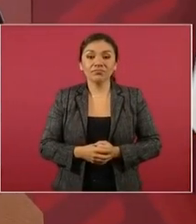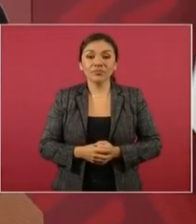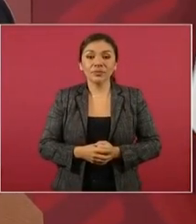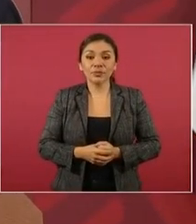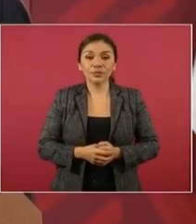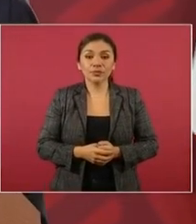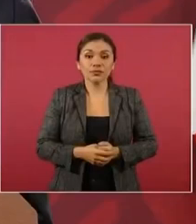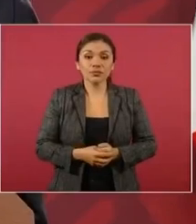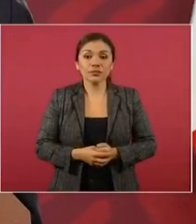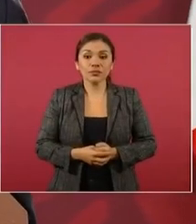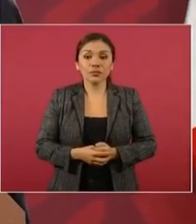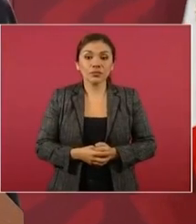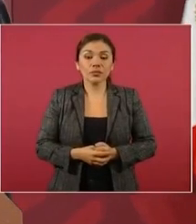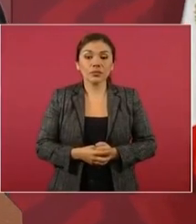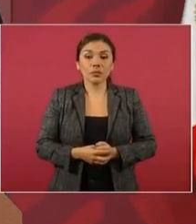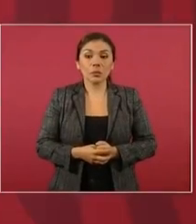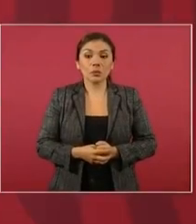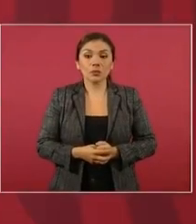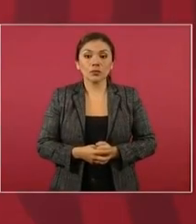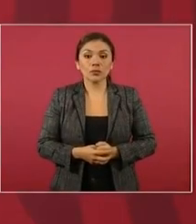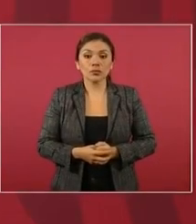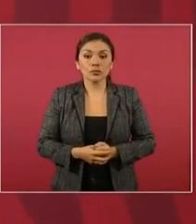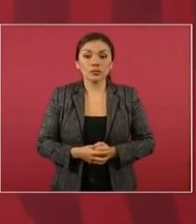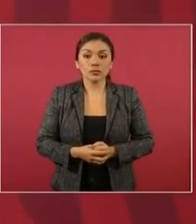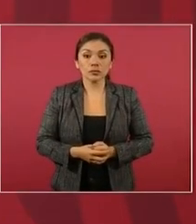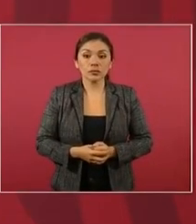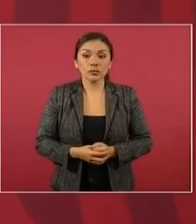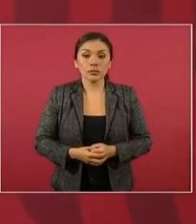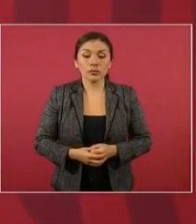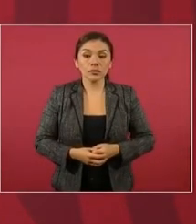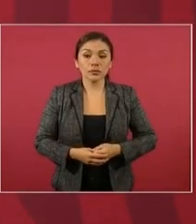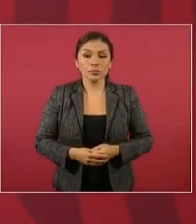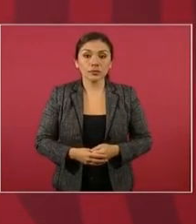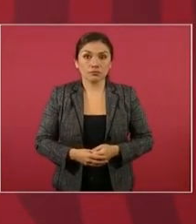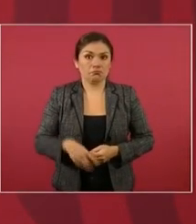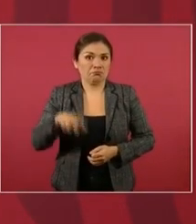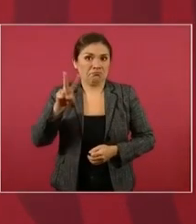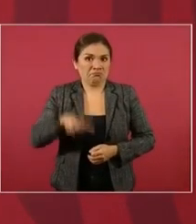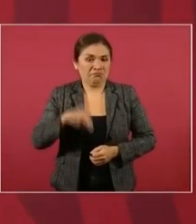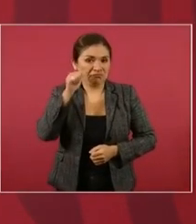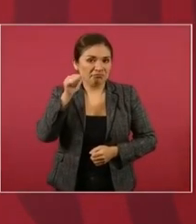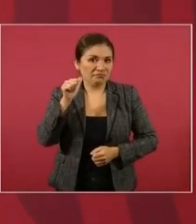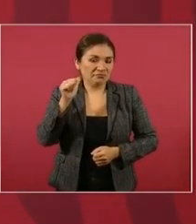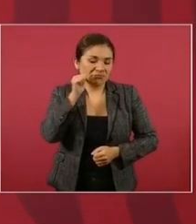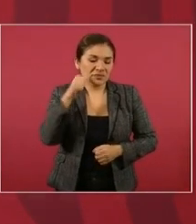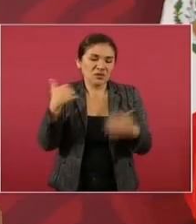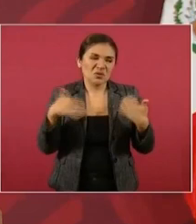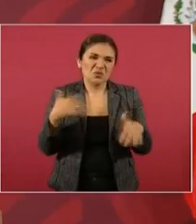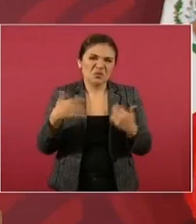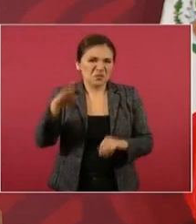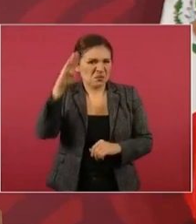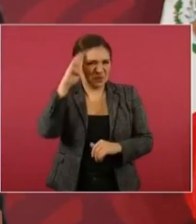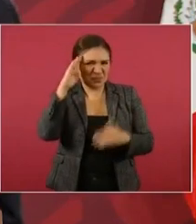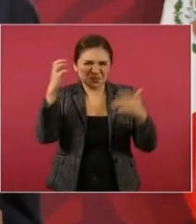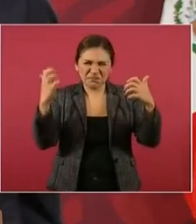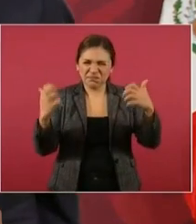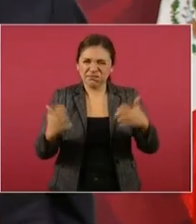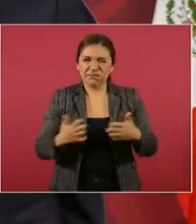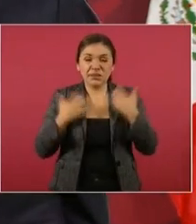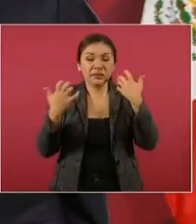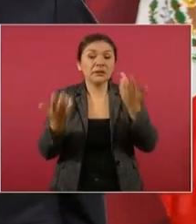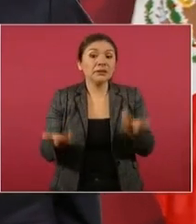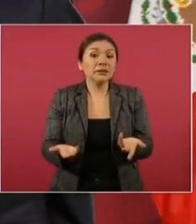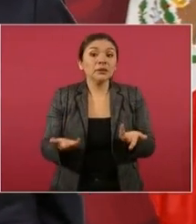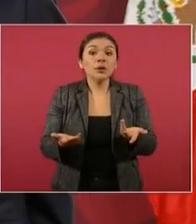cotización, pues evidentemente tampoco podría reclamar su pensión, o no la podría obtener por ley.